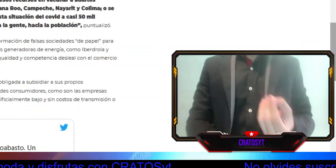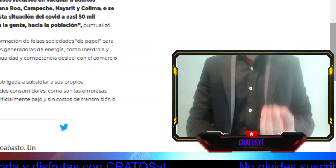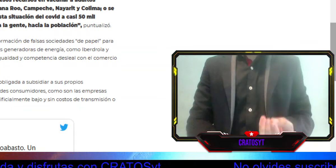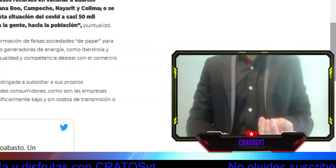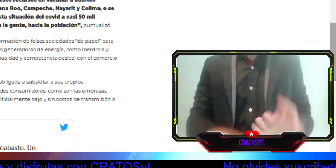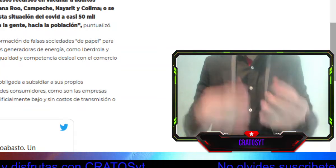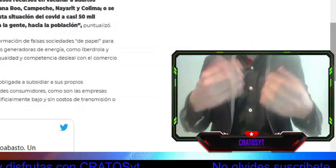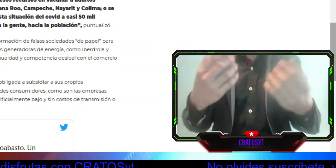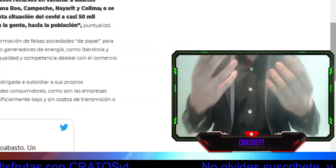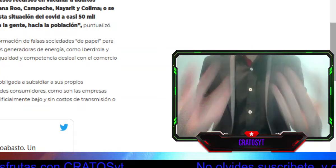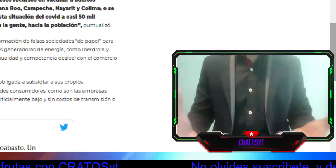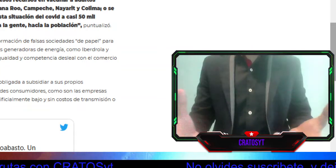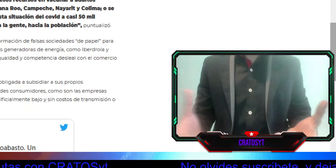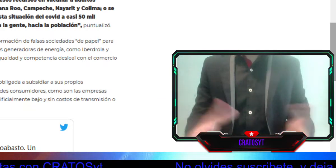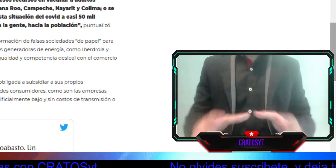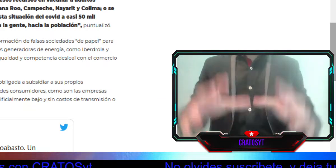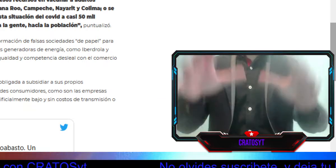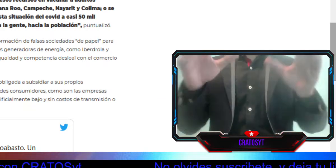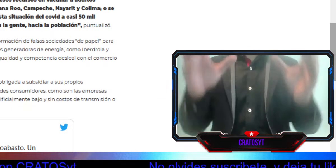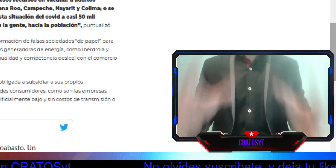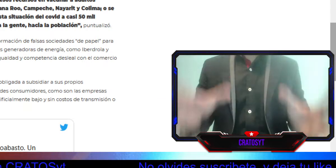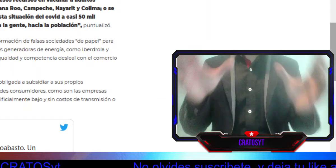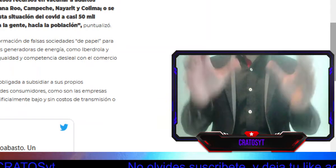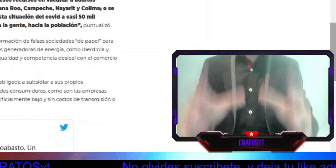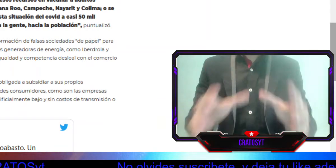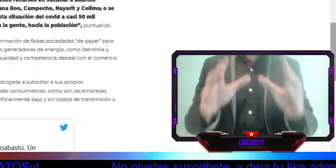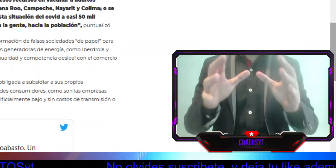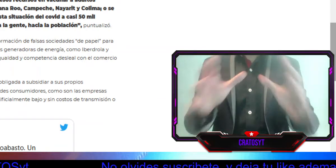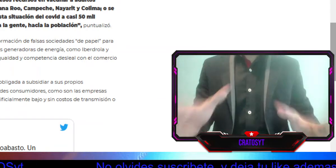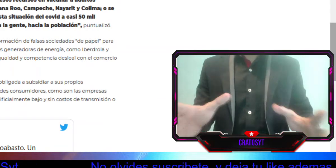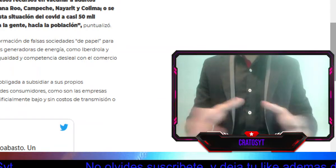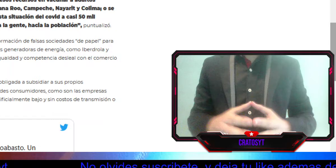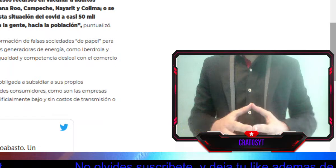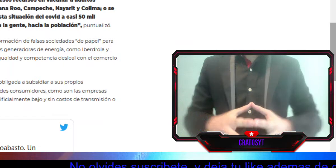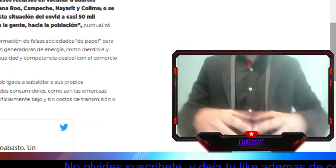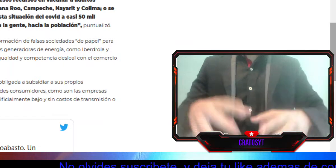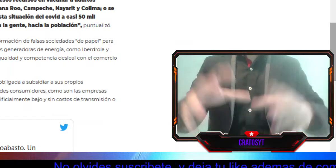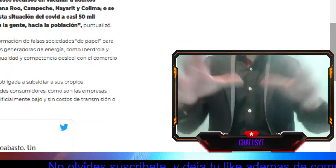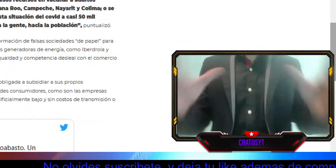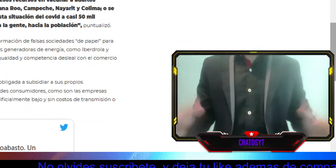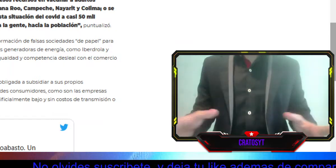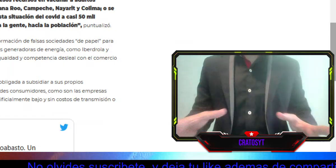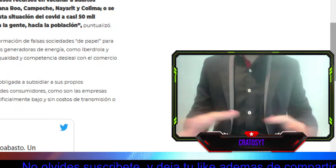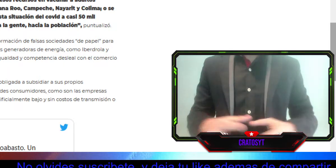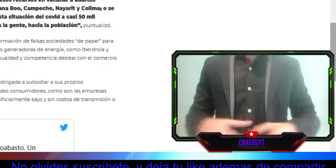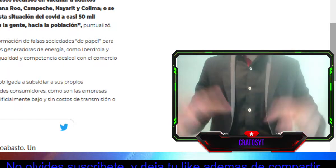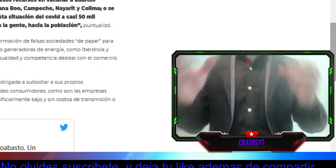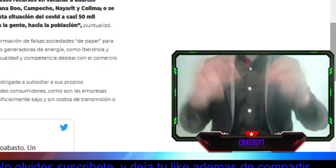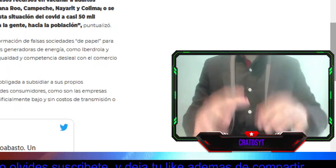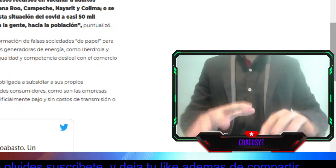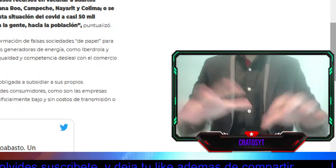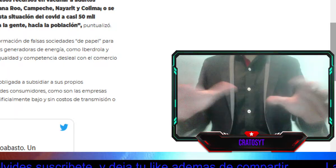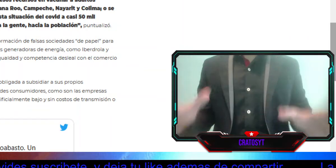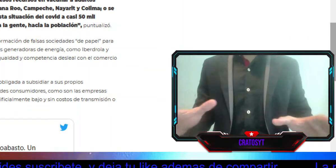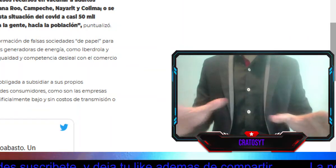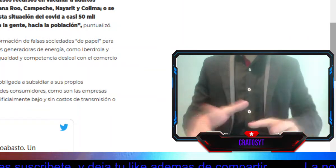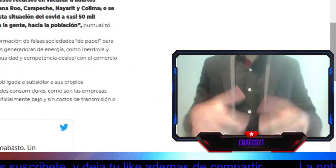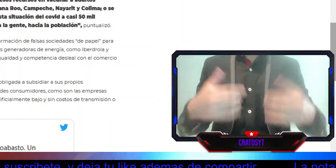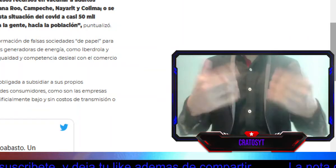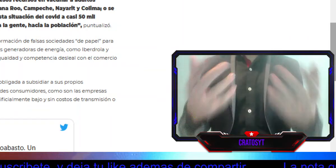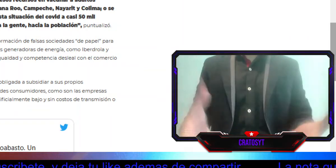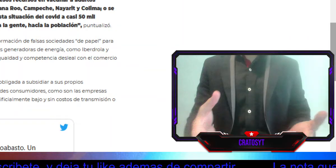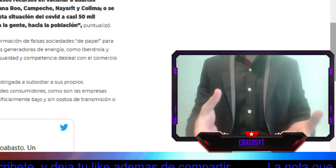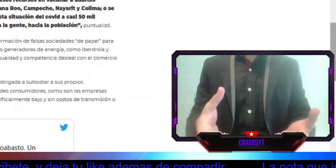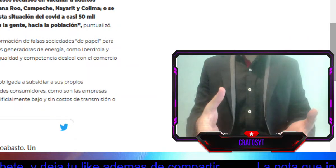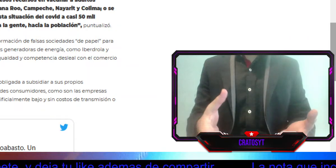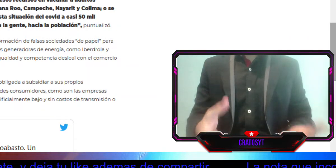lo que se señaló por Bartlett. Independientemente de lo que pienses de él, independientemente de su pasado, lo que él dijo es lo correcto, que es lo que vale